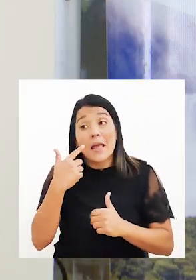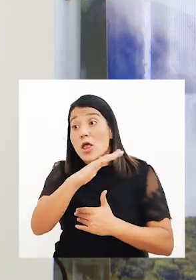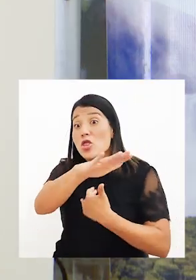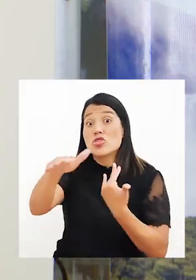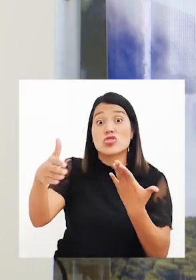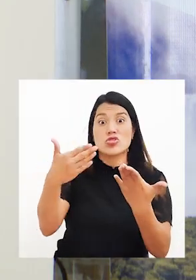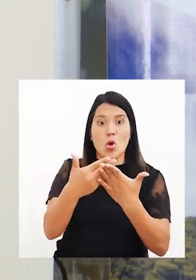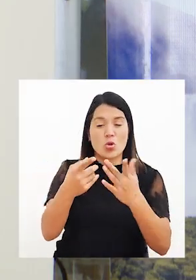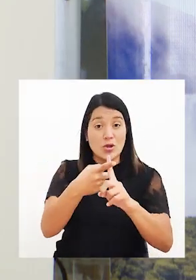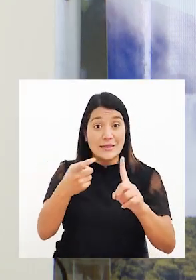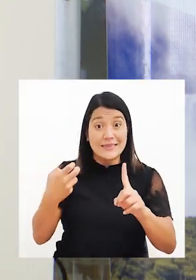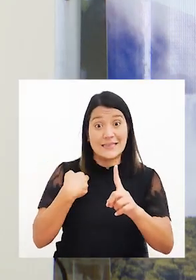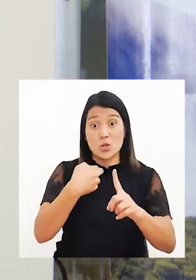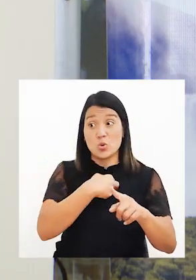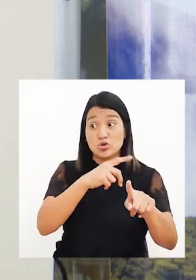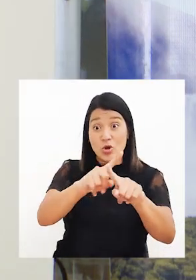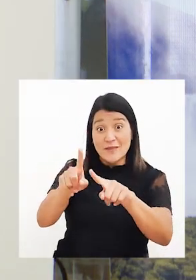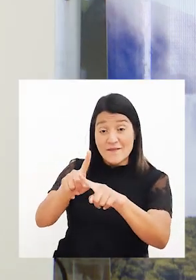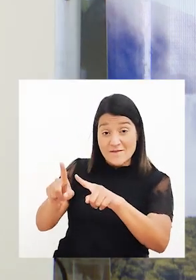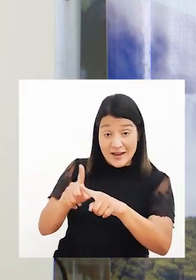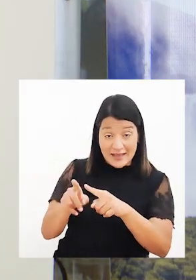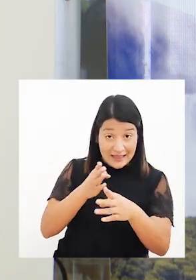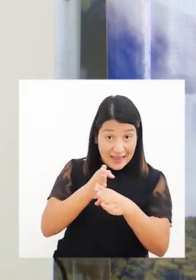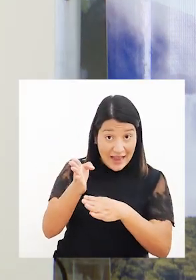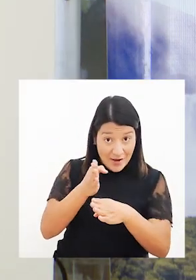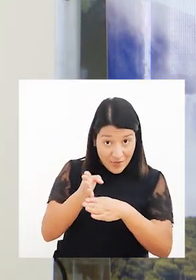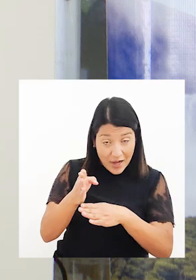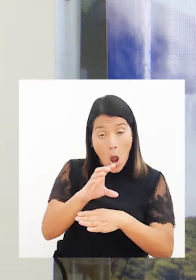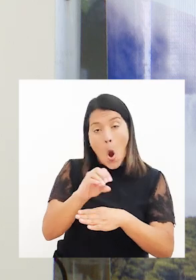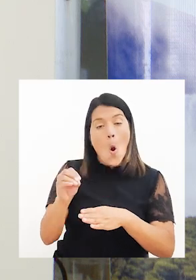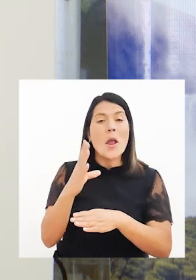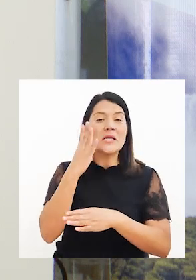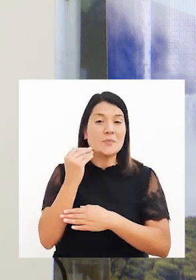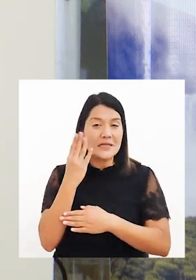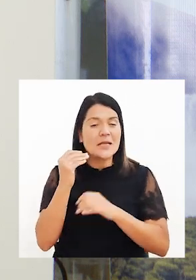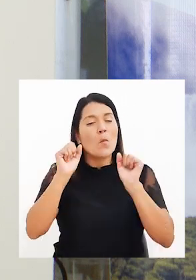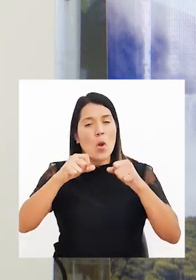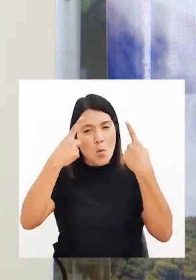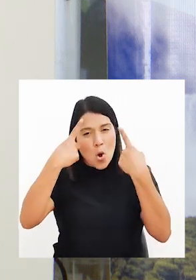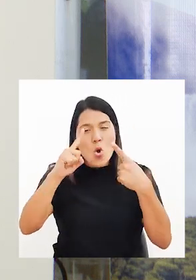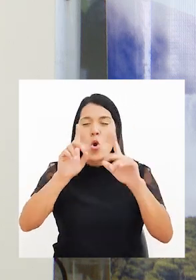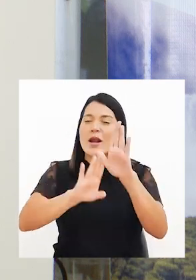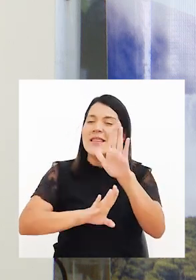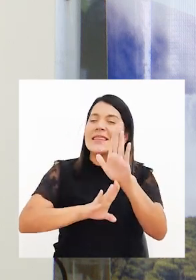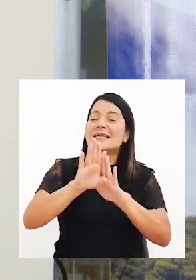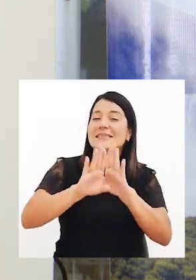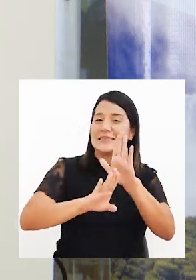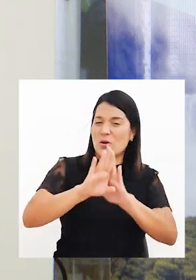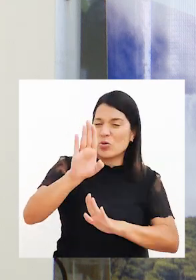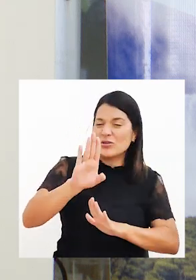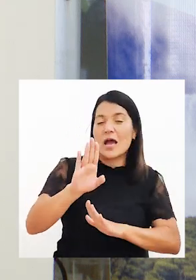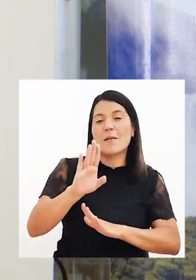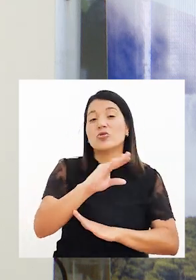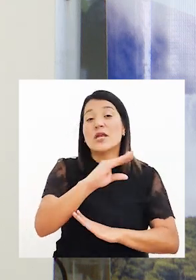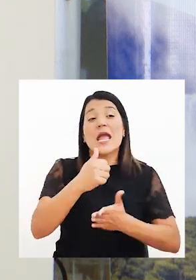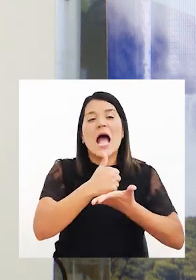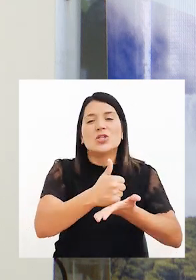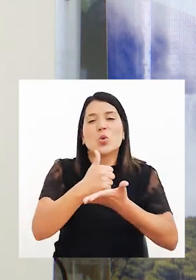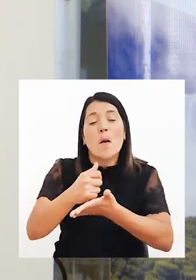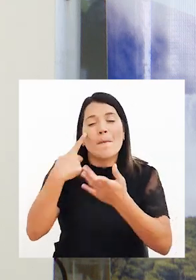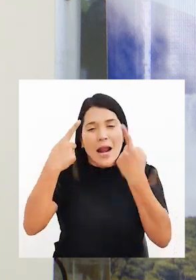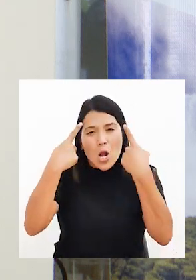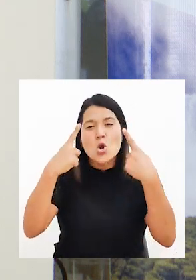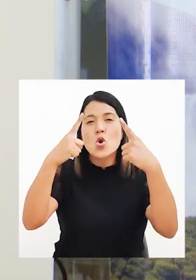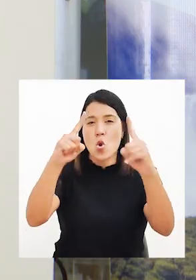todas, desde nuestras distintas especialidades, construyéramos y aportáramos para una